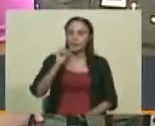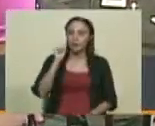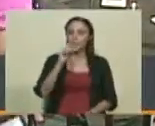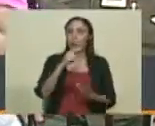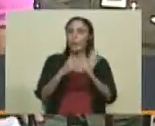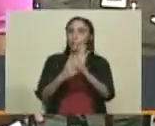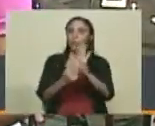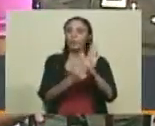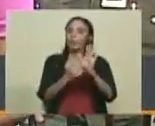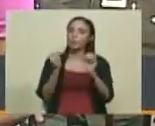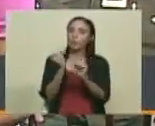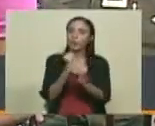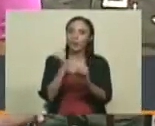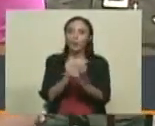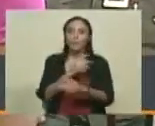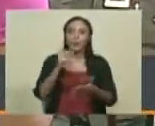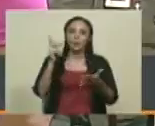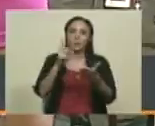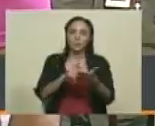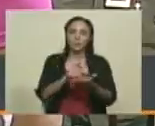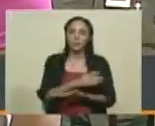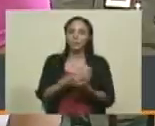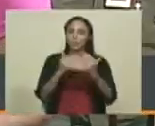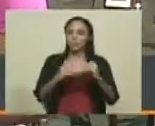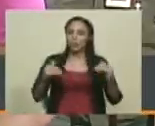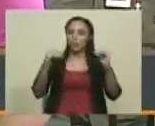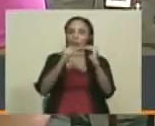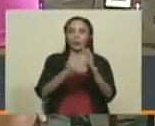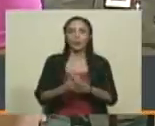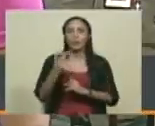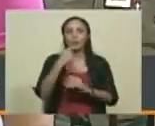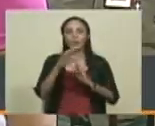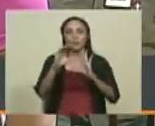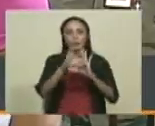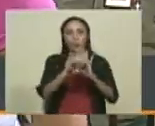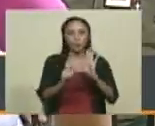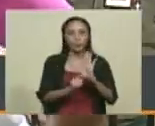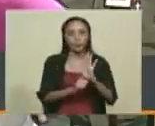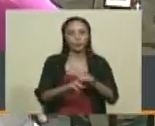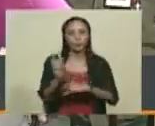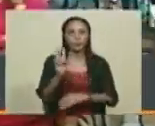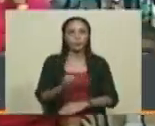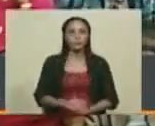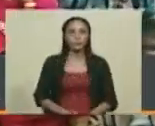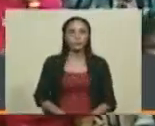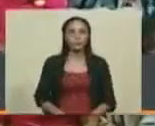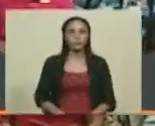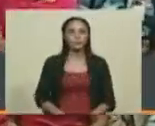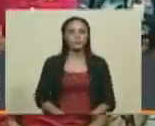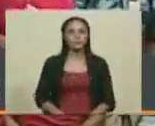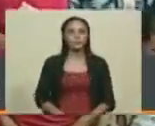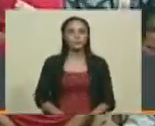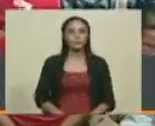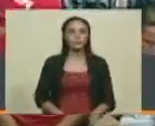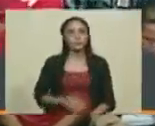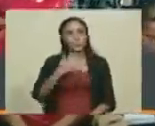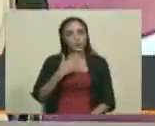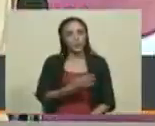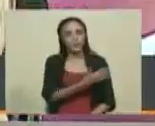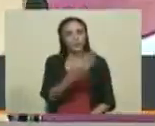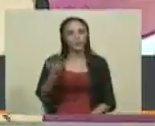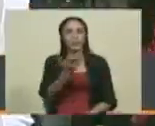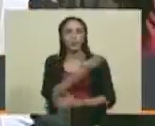modelo de gestión participativo y protagónico como lo establece nuestra Constitución Nacional. Gracias, señor presidente. ¡Que